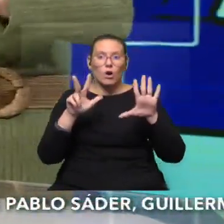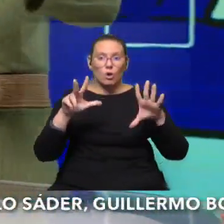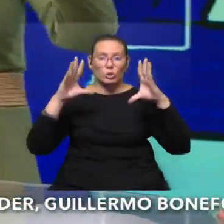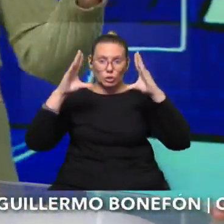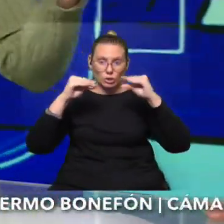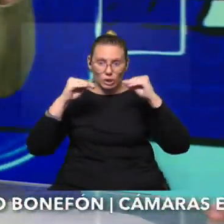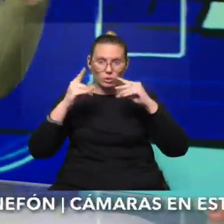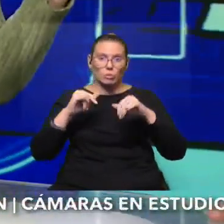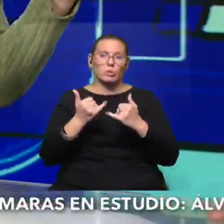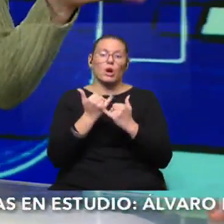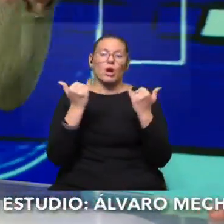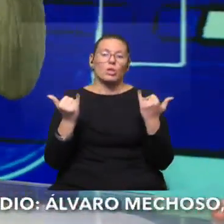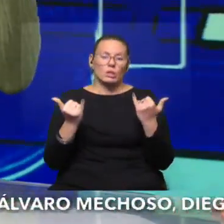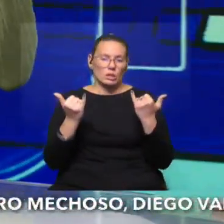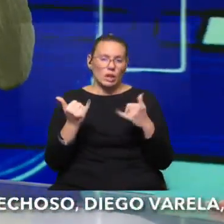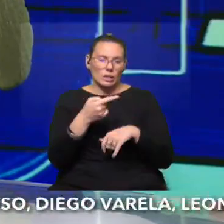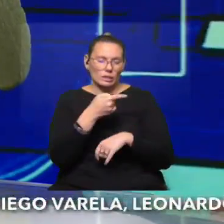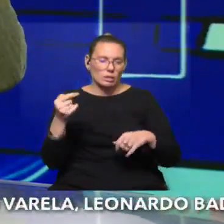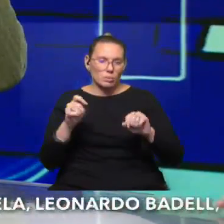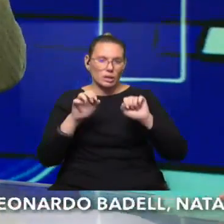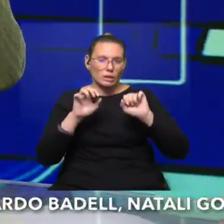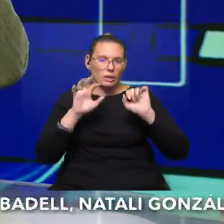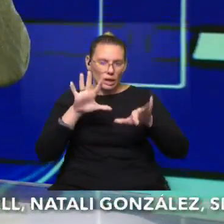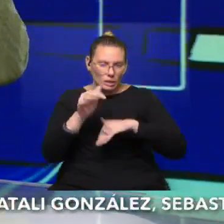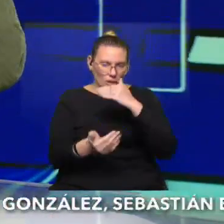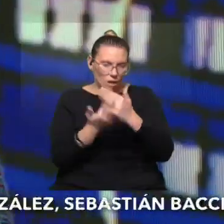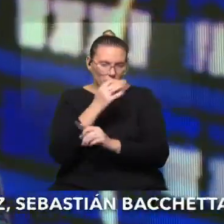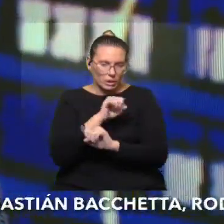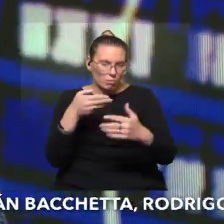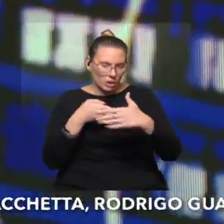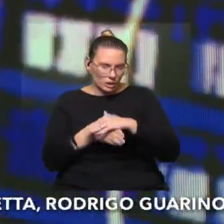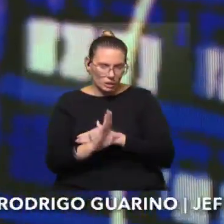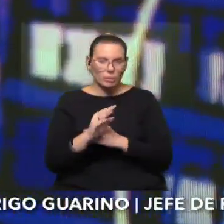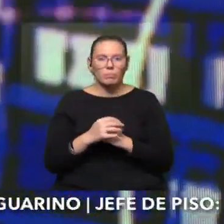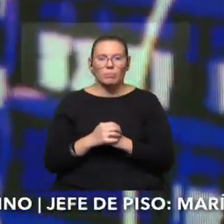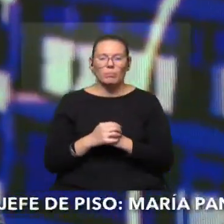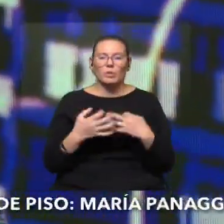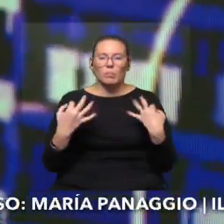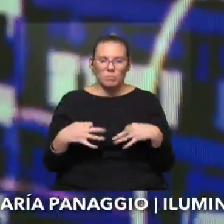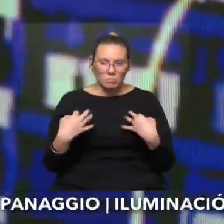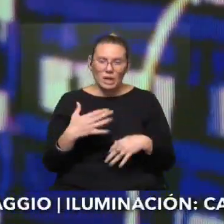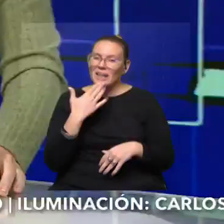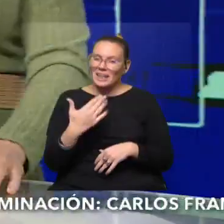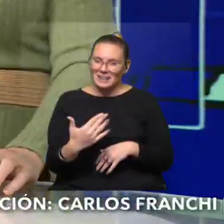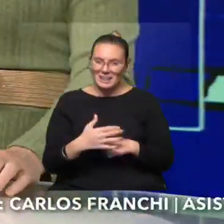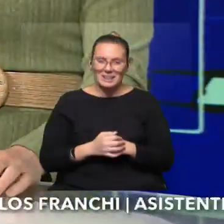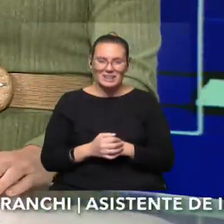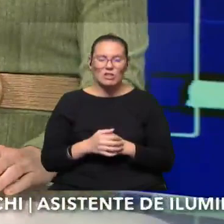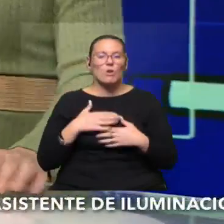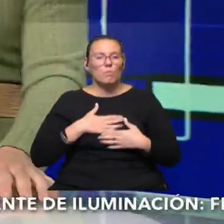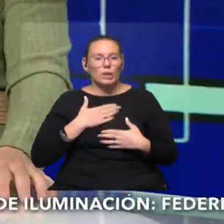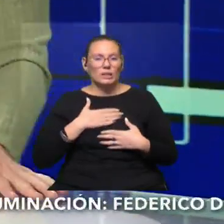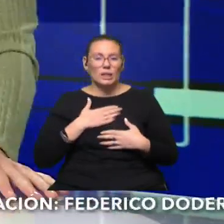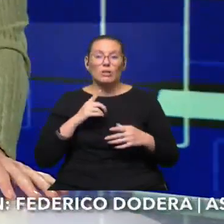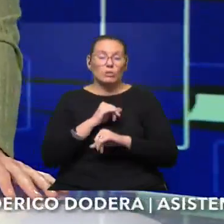pero si no se iba un día de semana desde las 10 de la mañana ya se puede disfrutar de la instalación Muchas gracias gracias a ustedes un